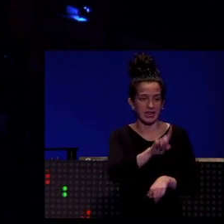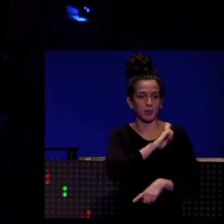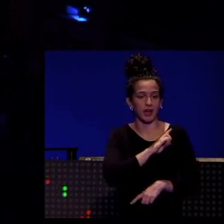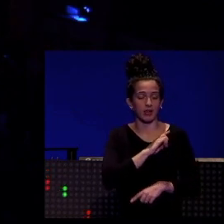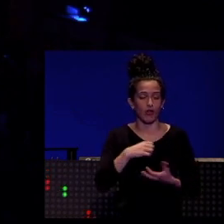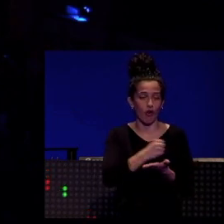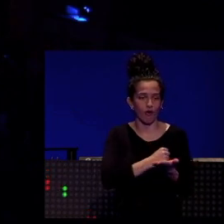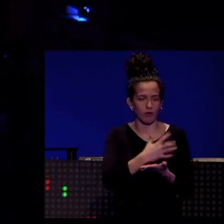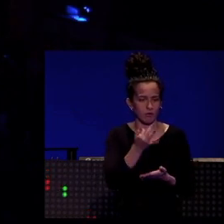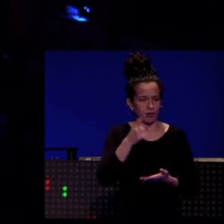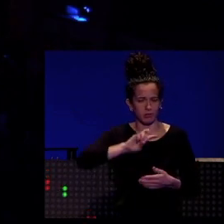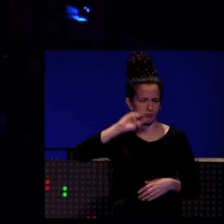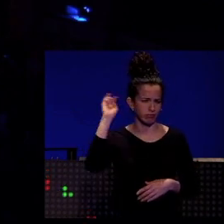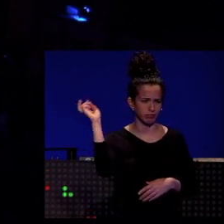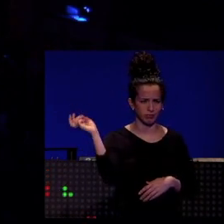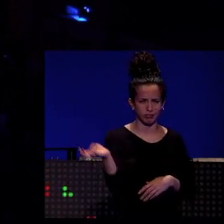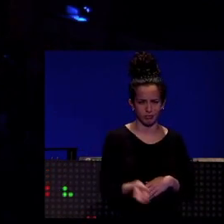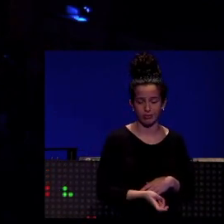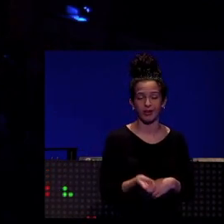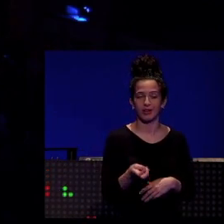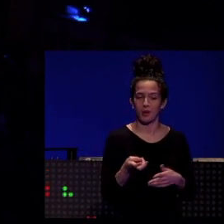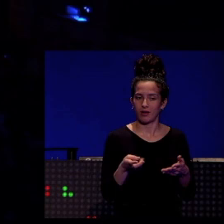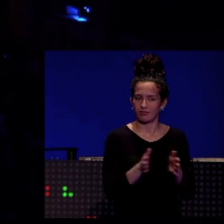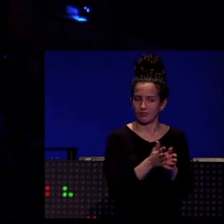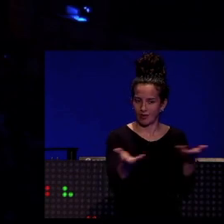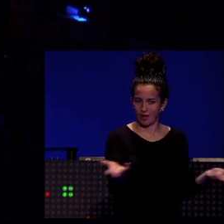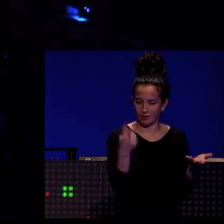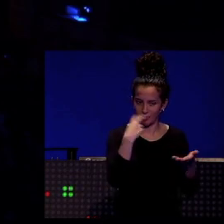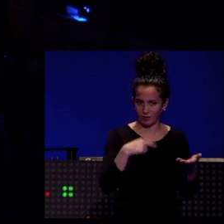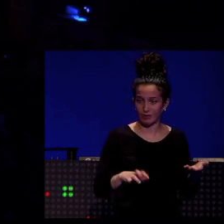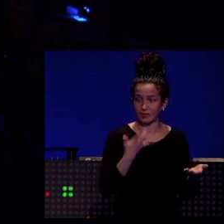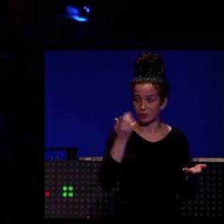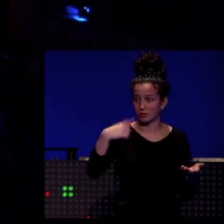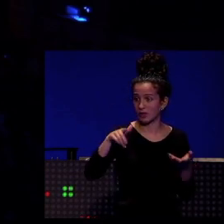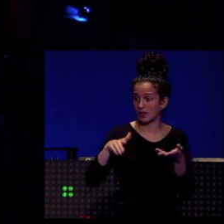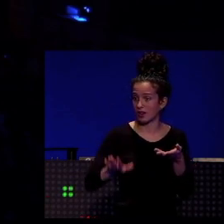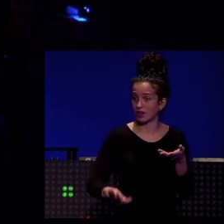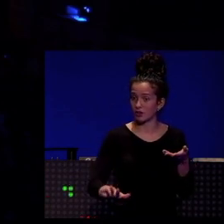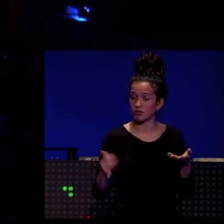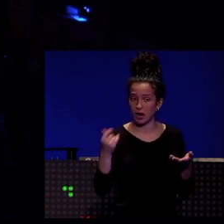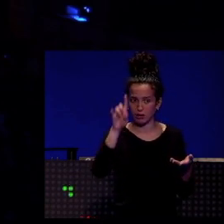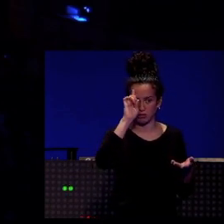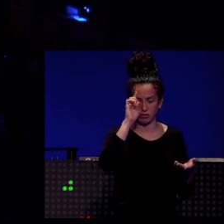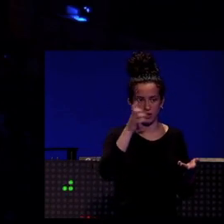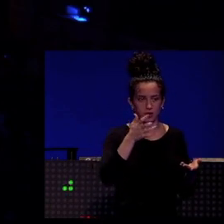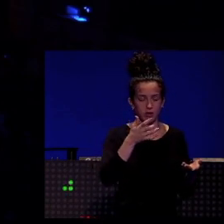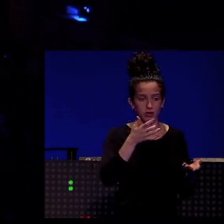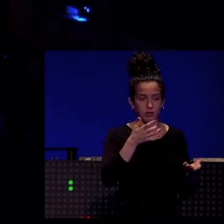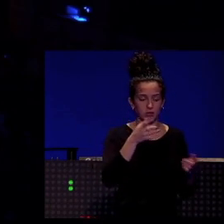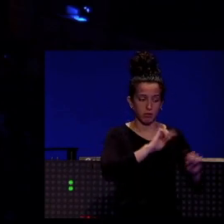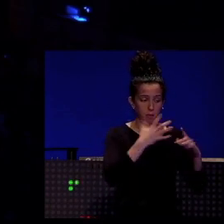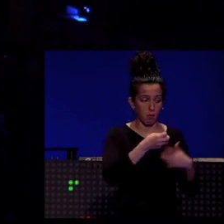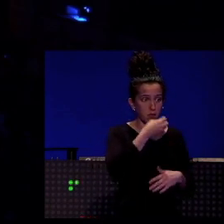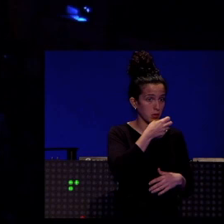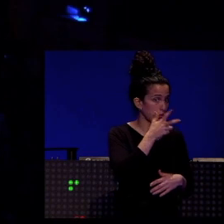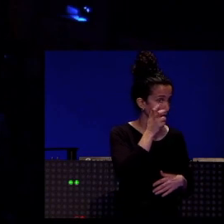leáis y si tenéis niños en casa no sé si me ha tocado el micro que pero se sigue escuchando si tenéis niños en